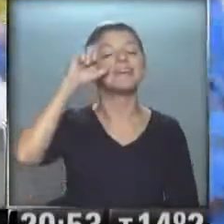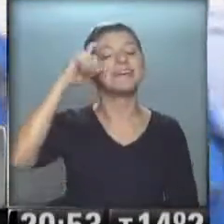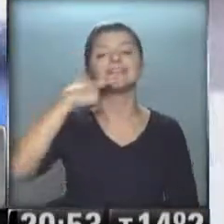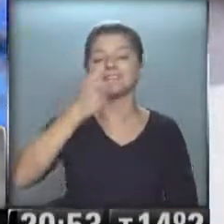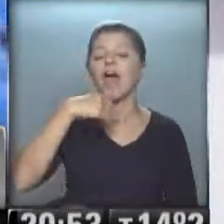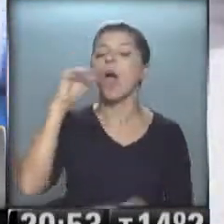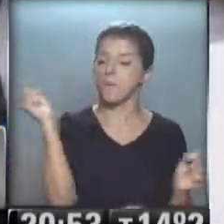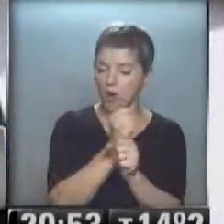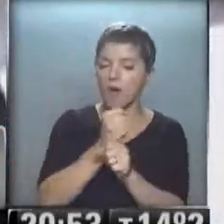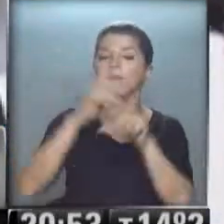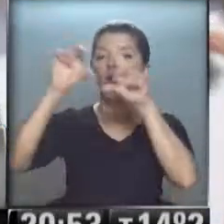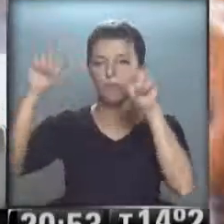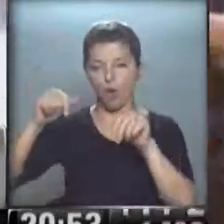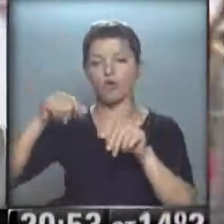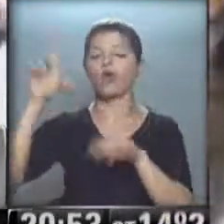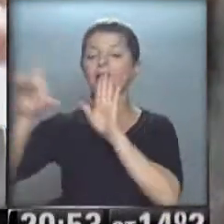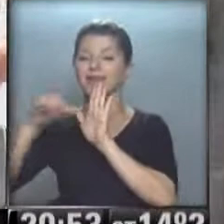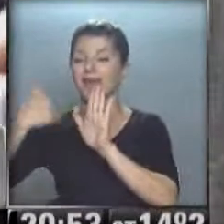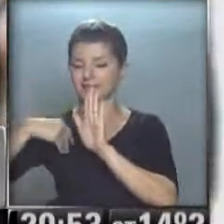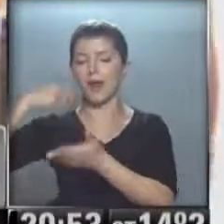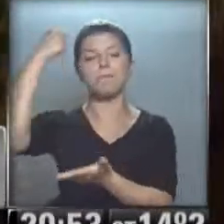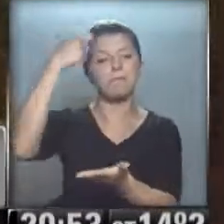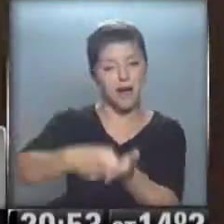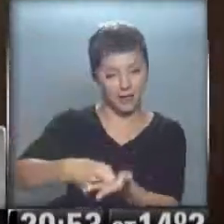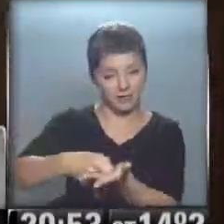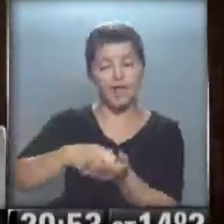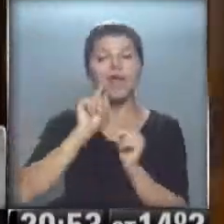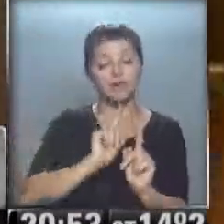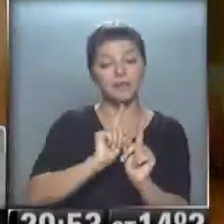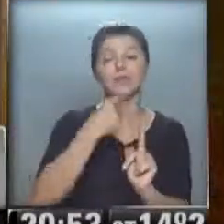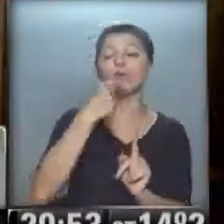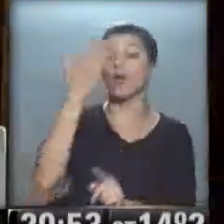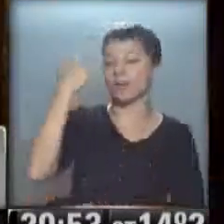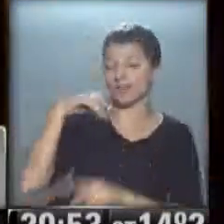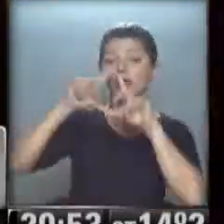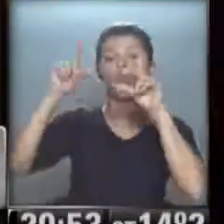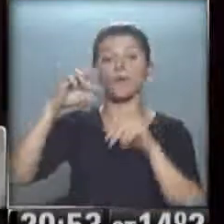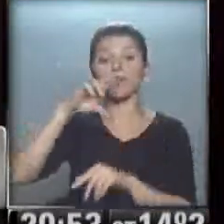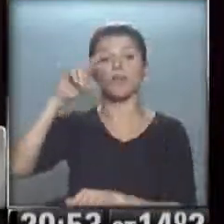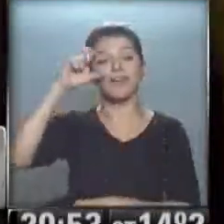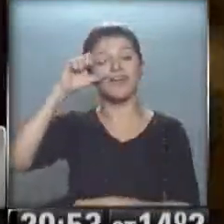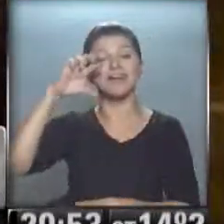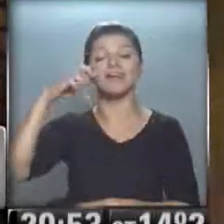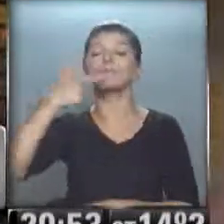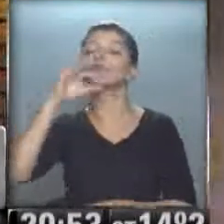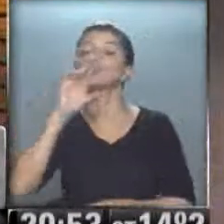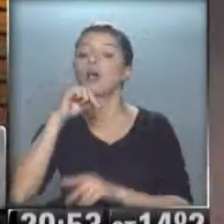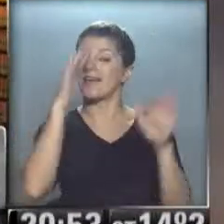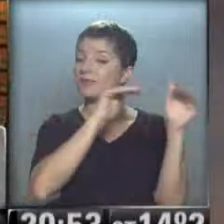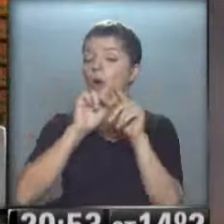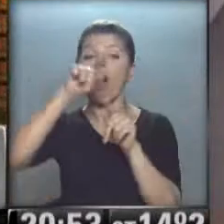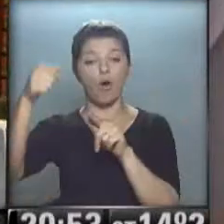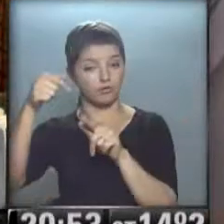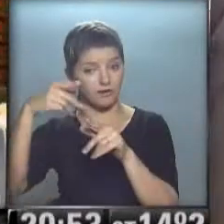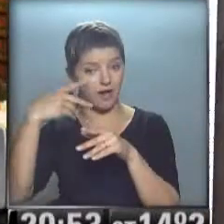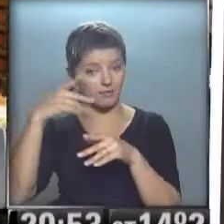la Argentina. El Citibank le había advertido al juez que los bonos del acuerdo con Repsol son iguales a otros de los canjes de deuda, por lo que no